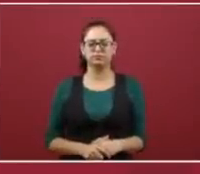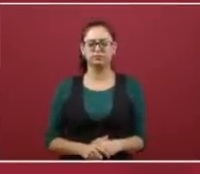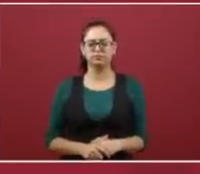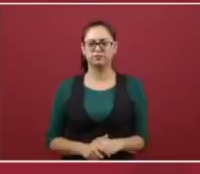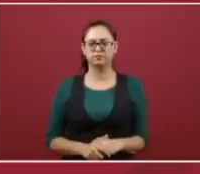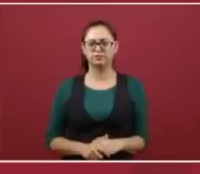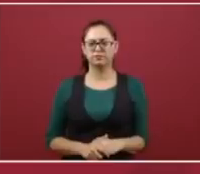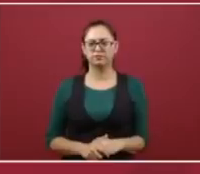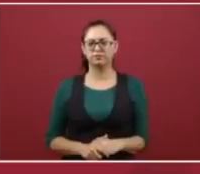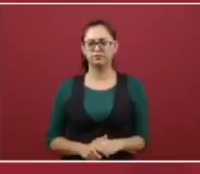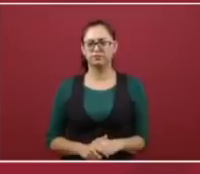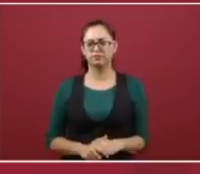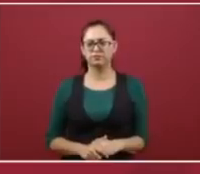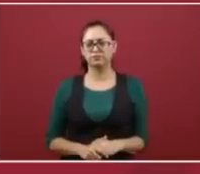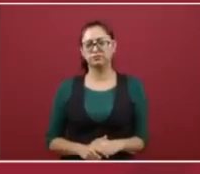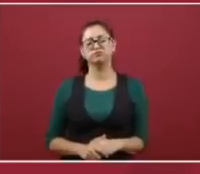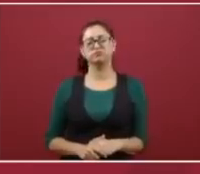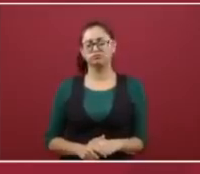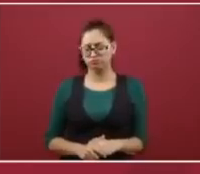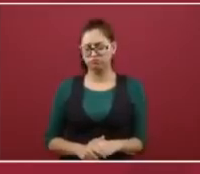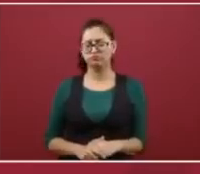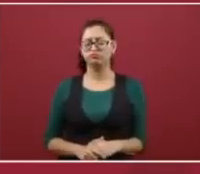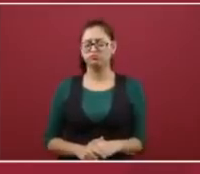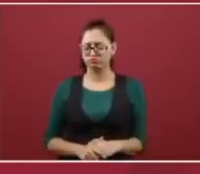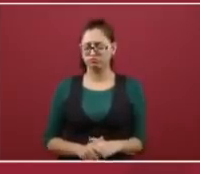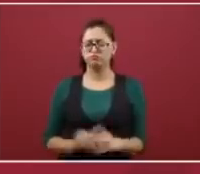limpiando de corrupción